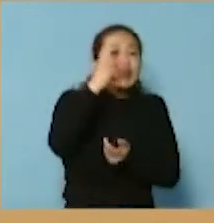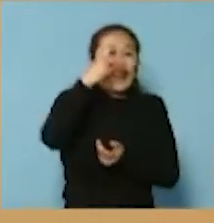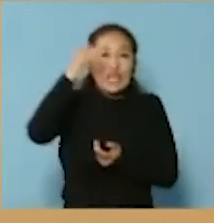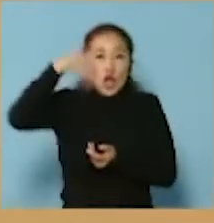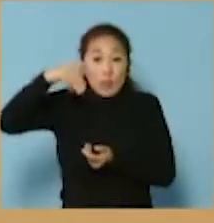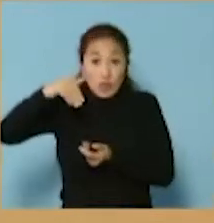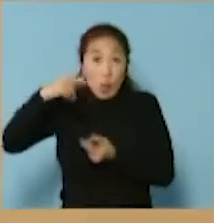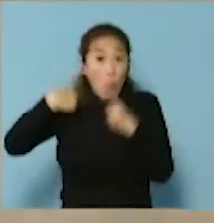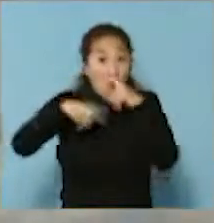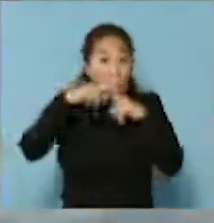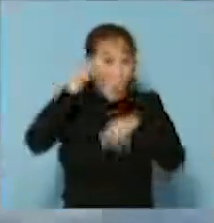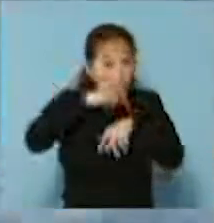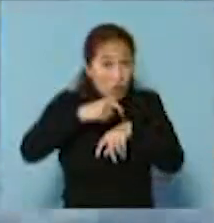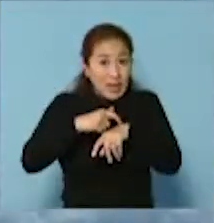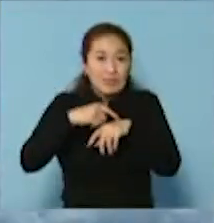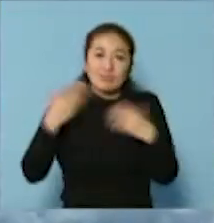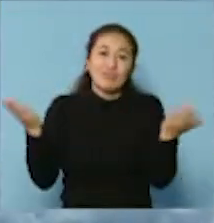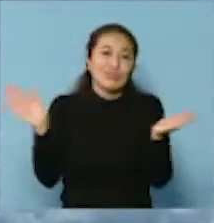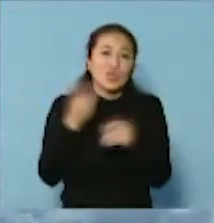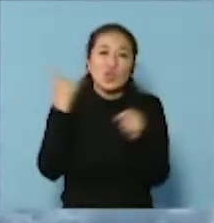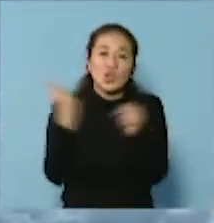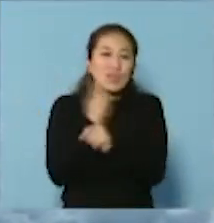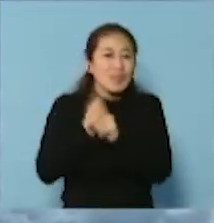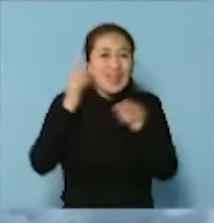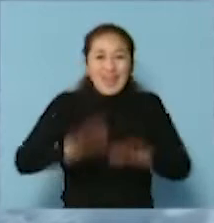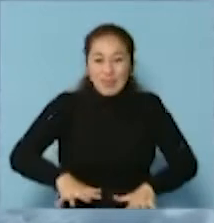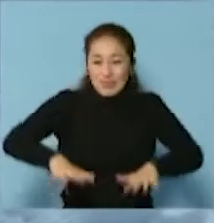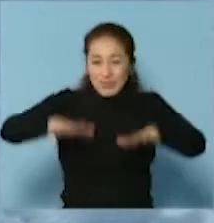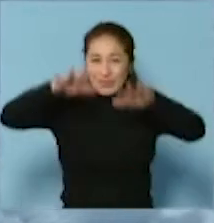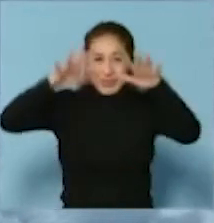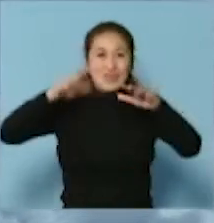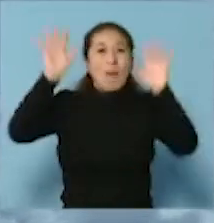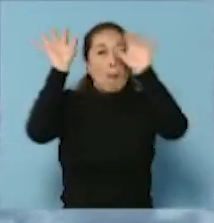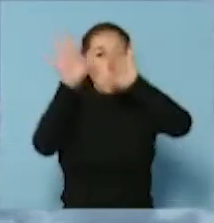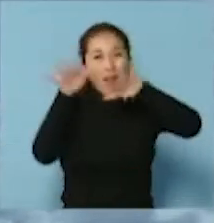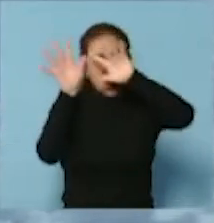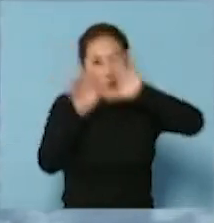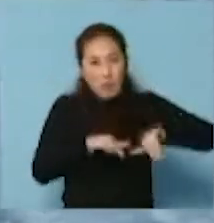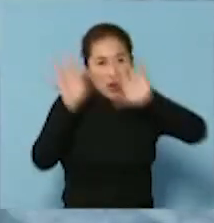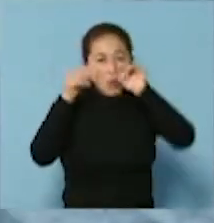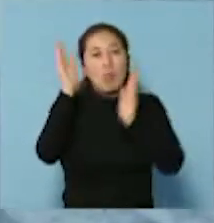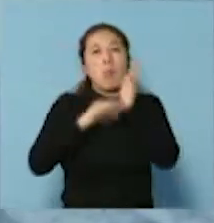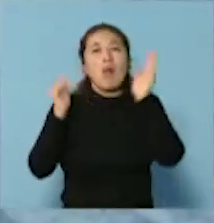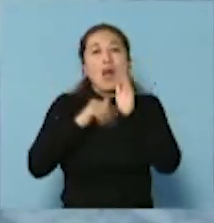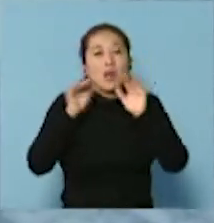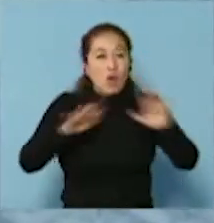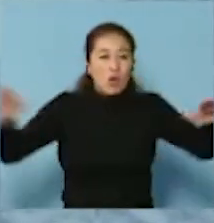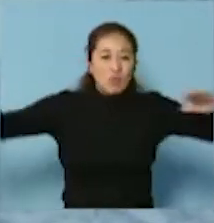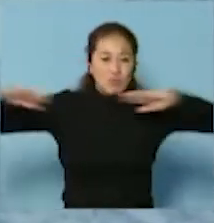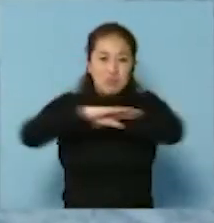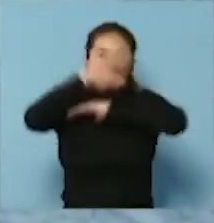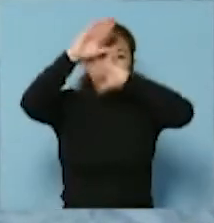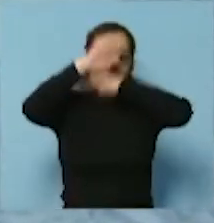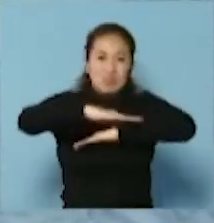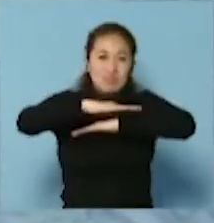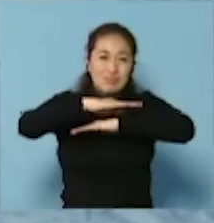hama y con eso está lleno de hielo y nieve es el viento blanco tapo la ruta así